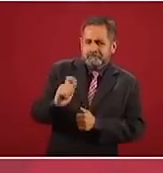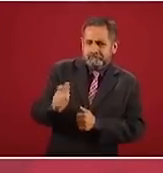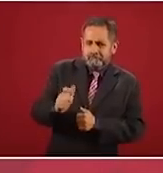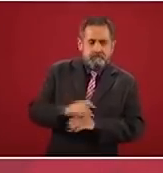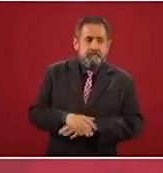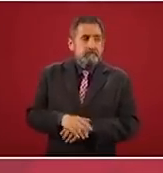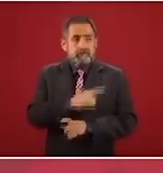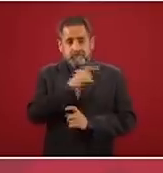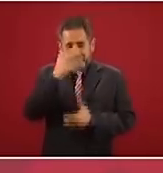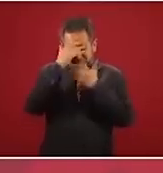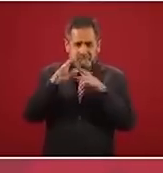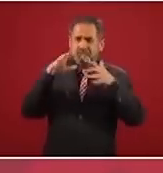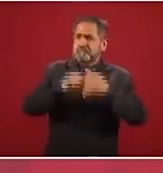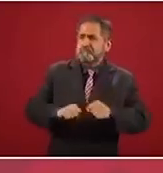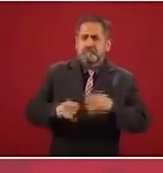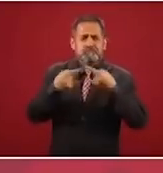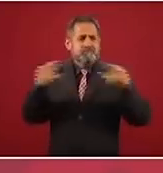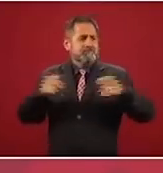las tomaban